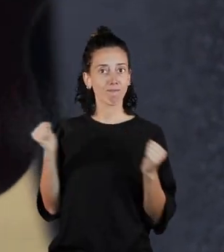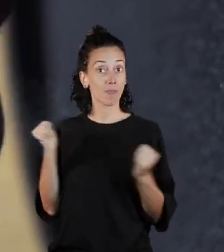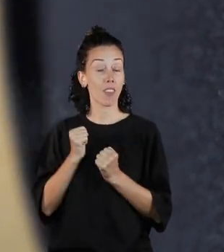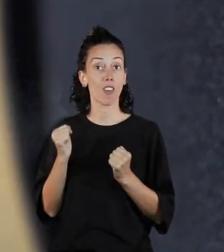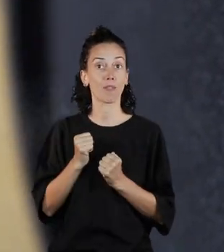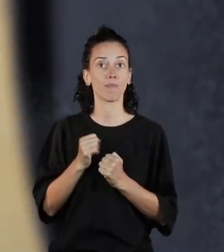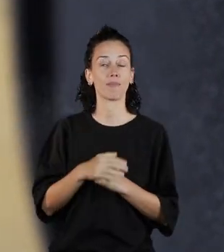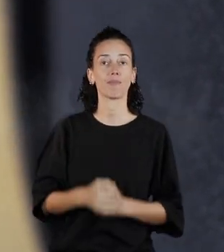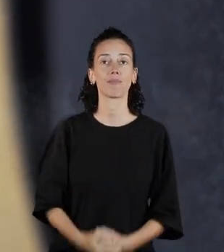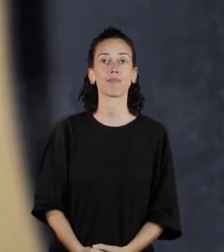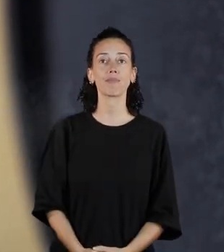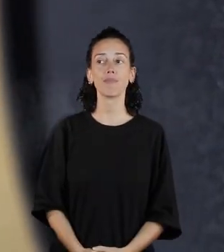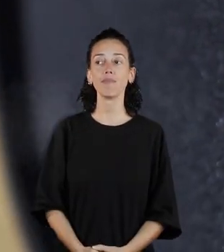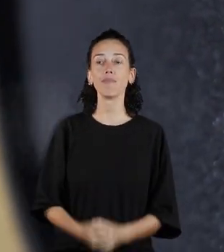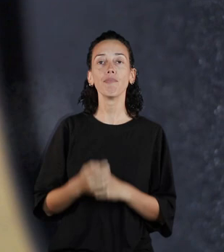miedo.